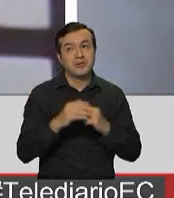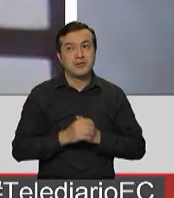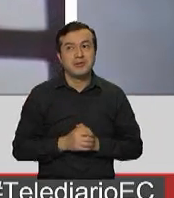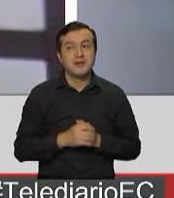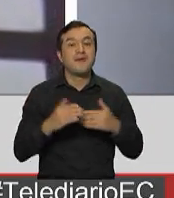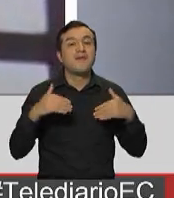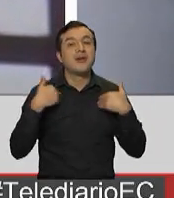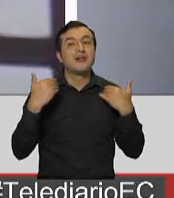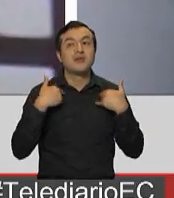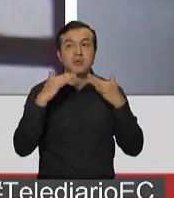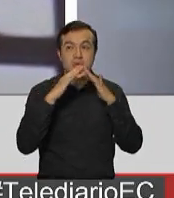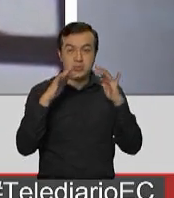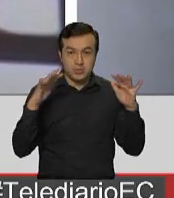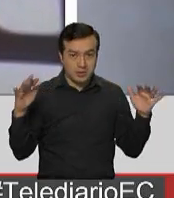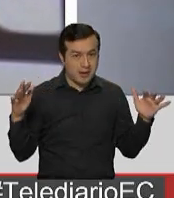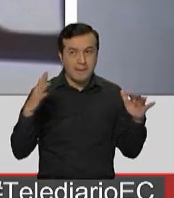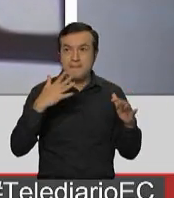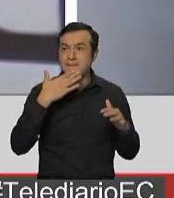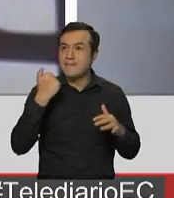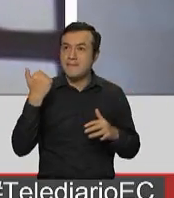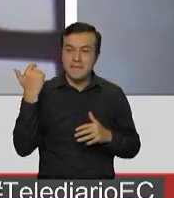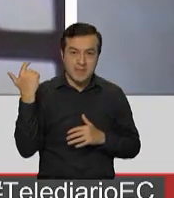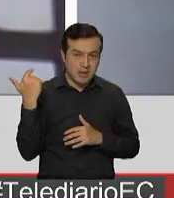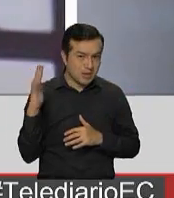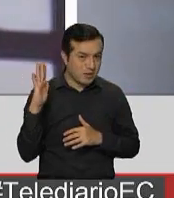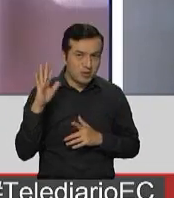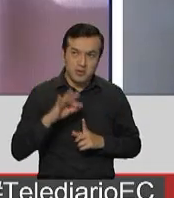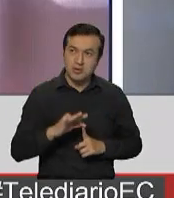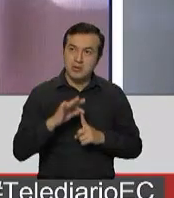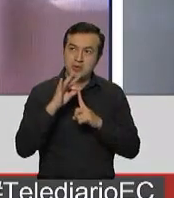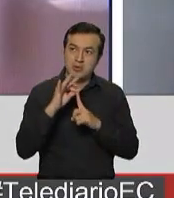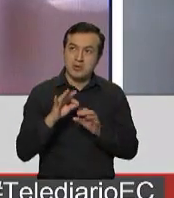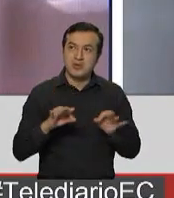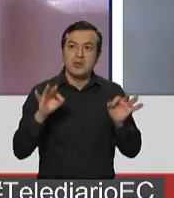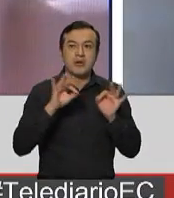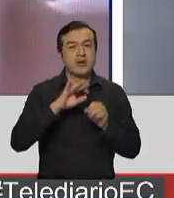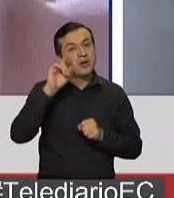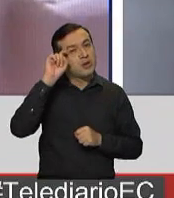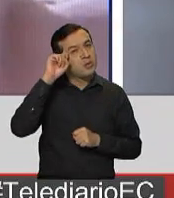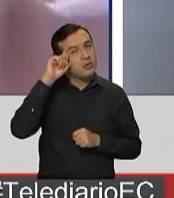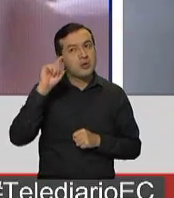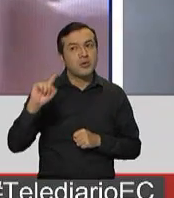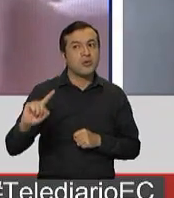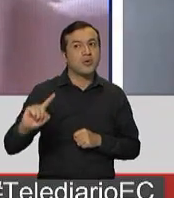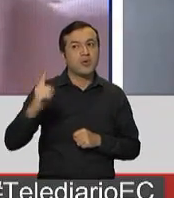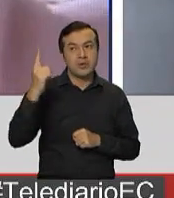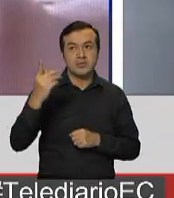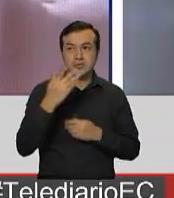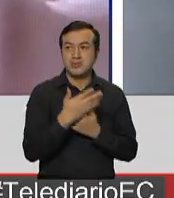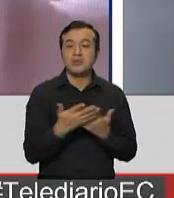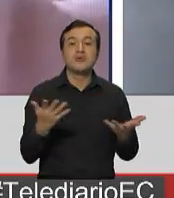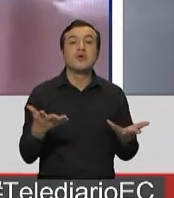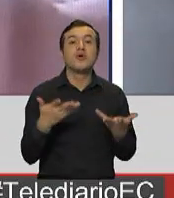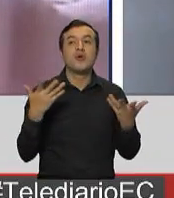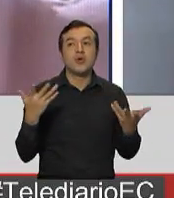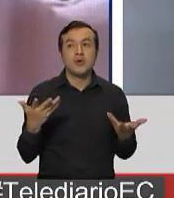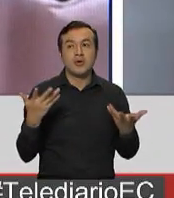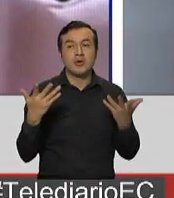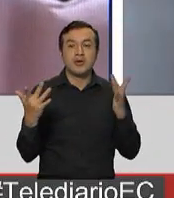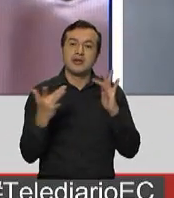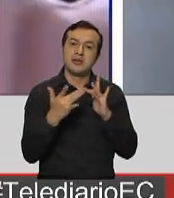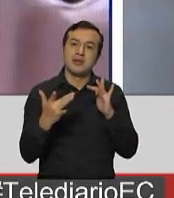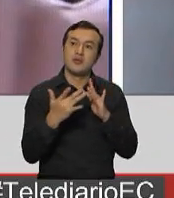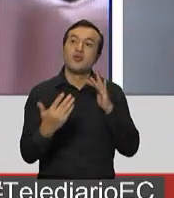feliz cumpleaños, el mejor que todos. Para el recuerdo, el único y el primero, por medio de estas redes, es